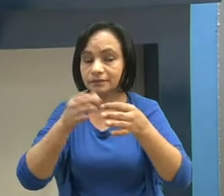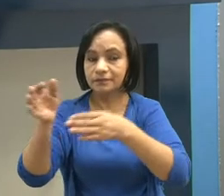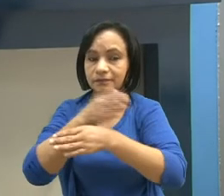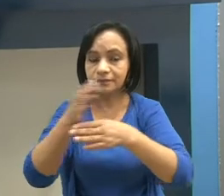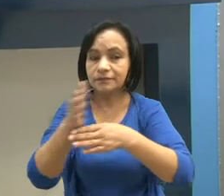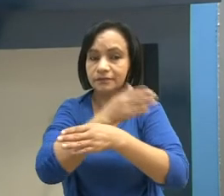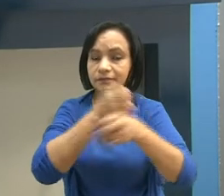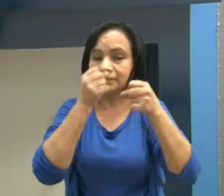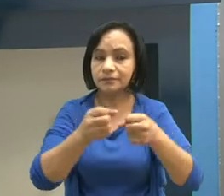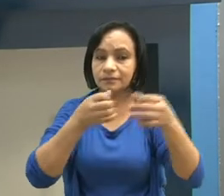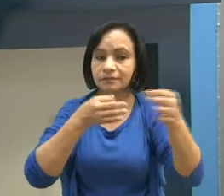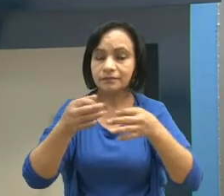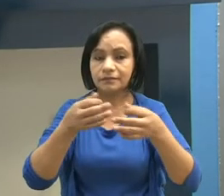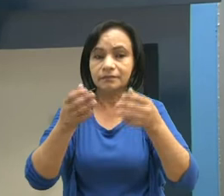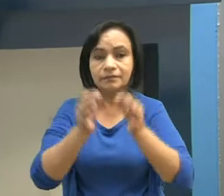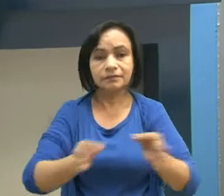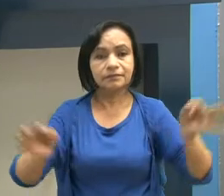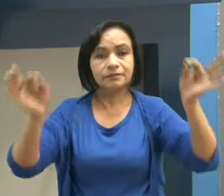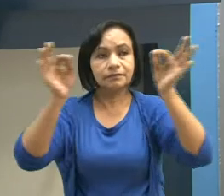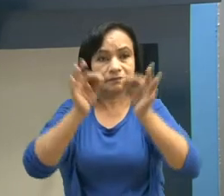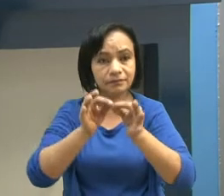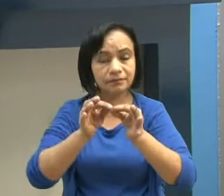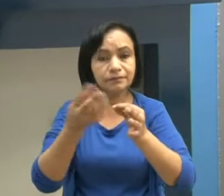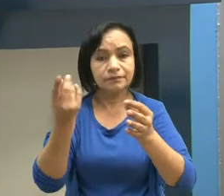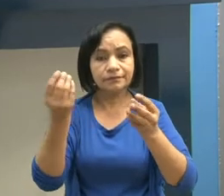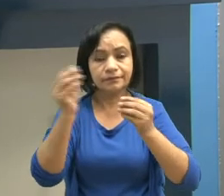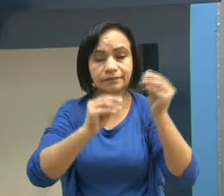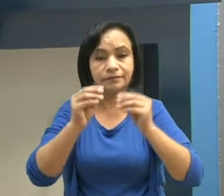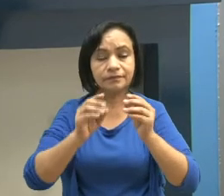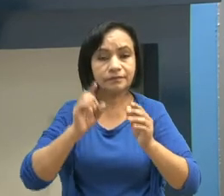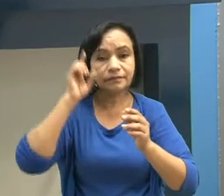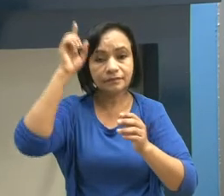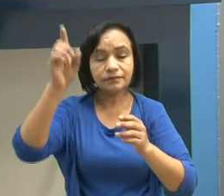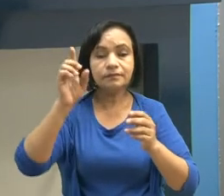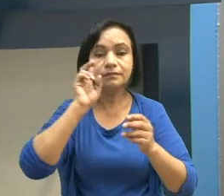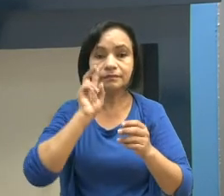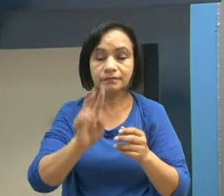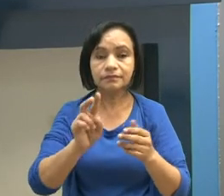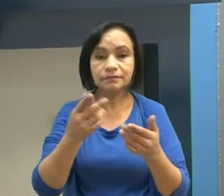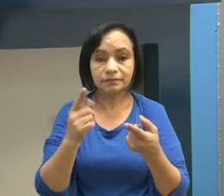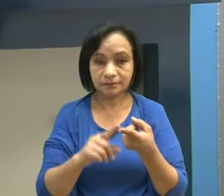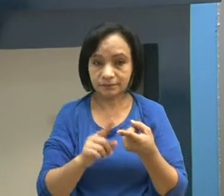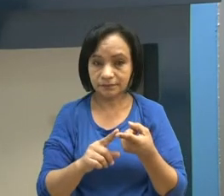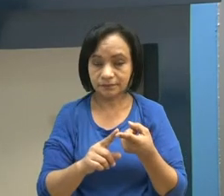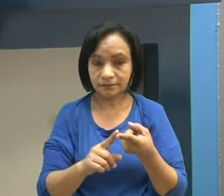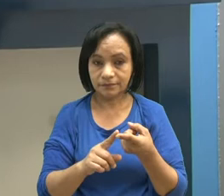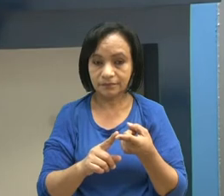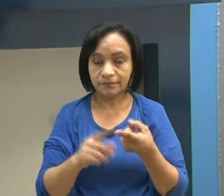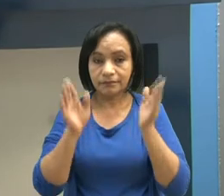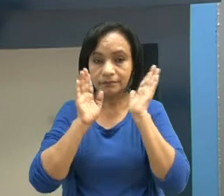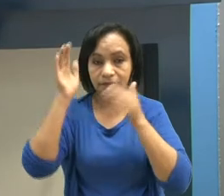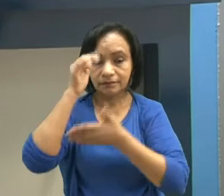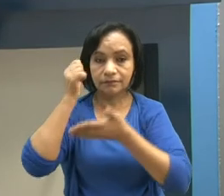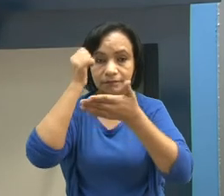ocasiones que una parte fundamental para que la economía del país avance tiene que ver, uno, la inversión privada,